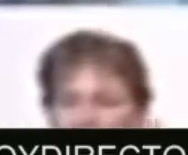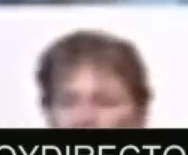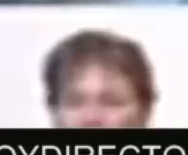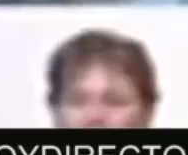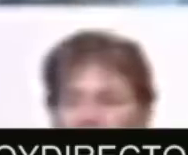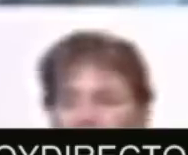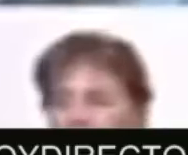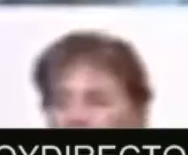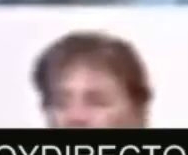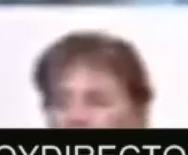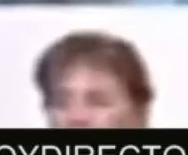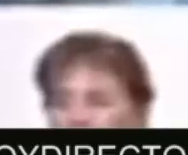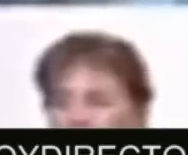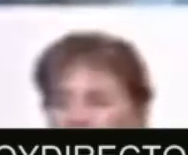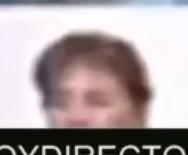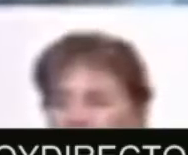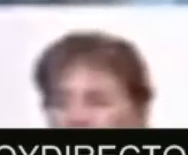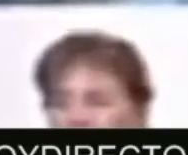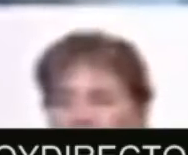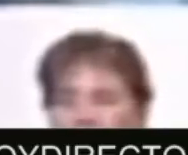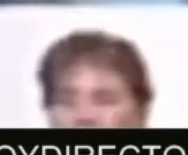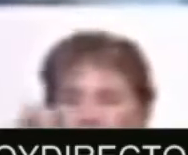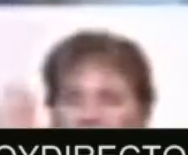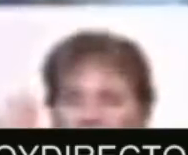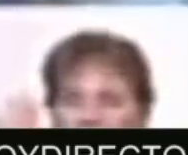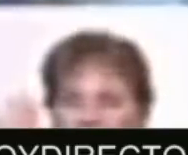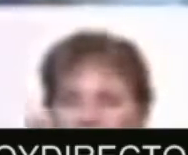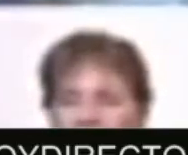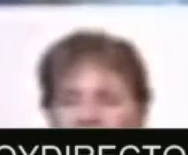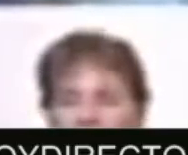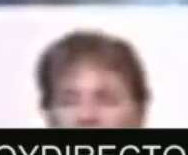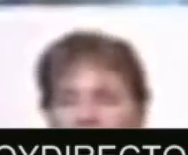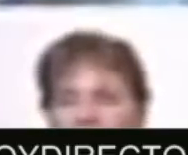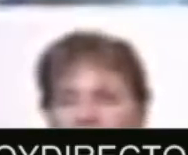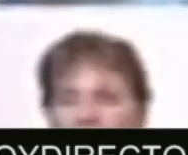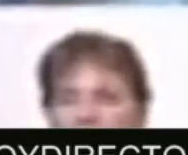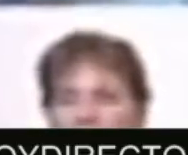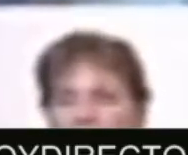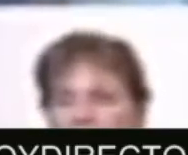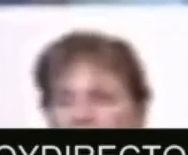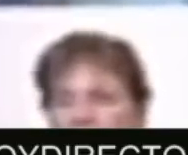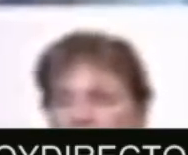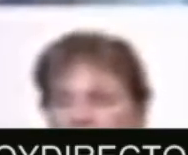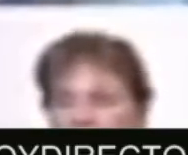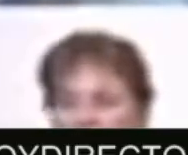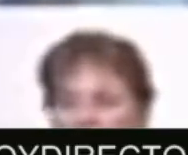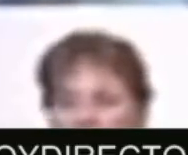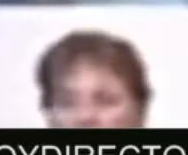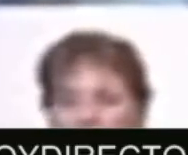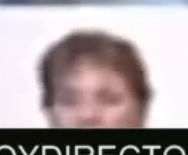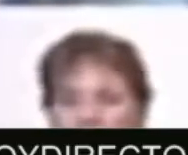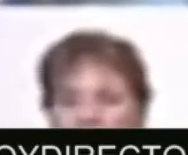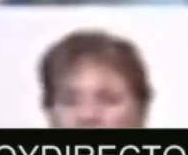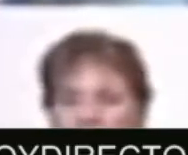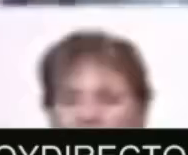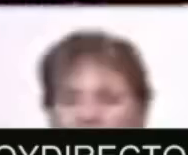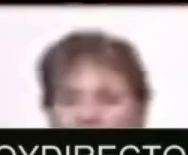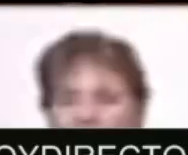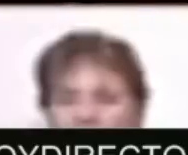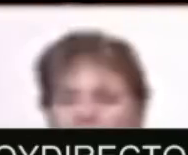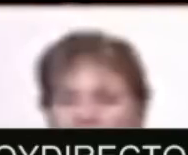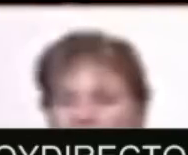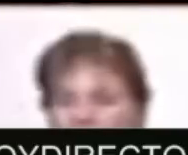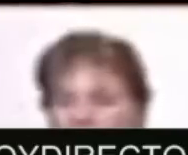sesión. reconocido por todos los Estamos peruanos. juramentando, Y señor Pedro Castillo esta Terrones. audiencia, Señor secretario a través técnico, de por favor, si Defensa y puede apagar el Defensa,